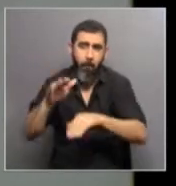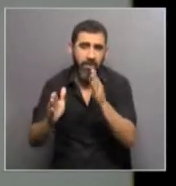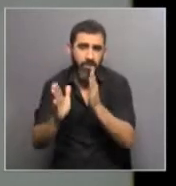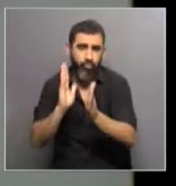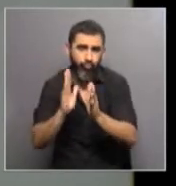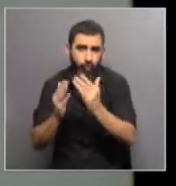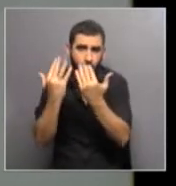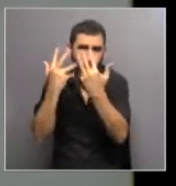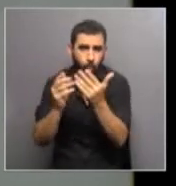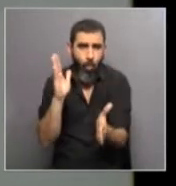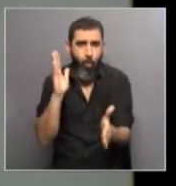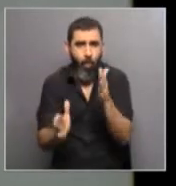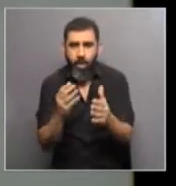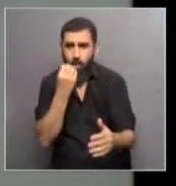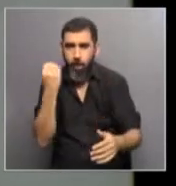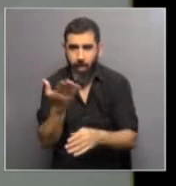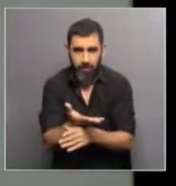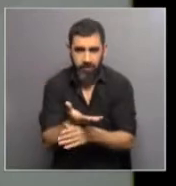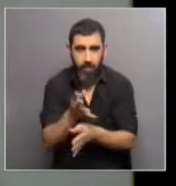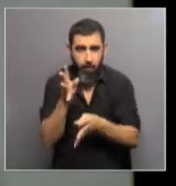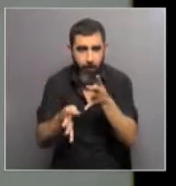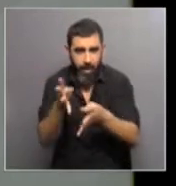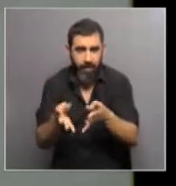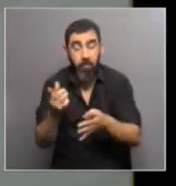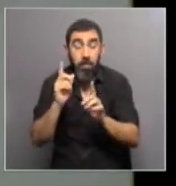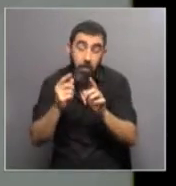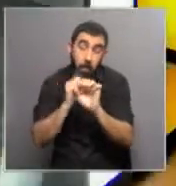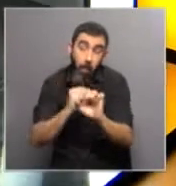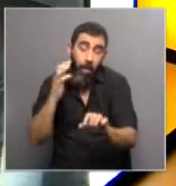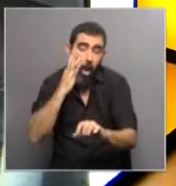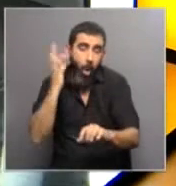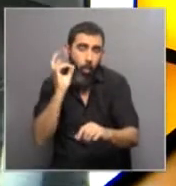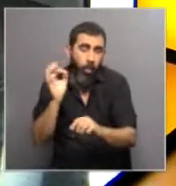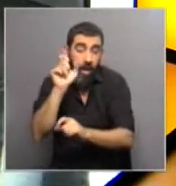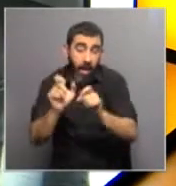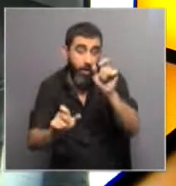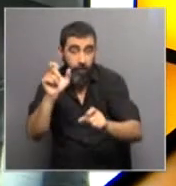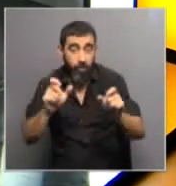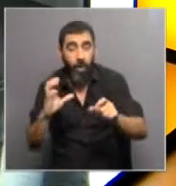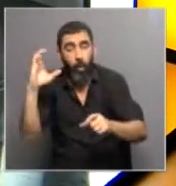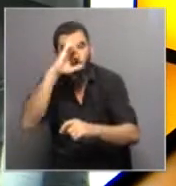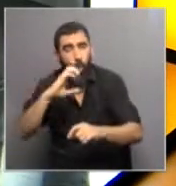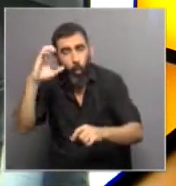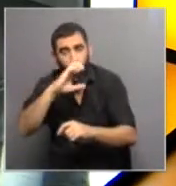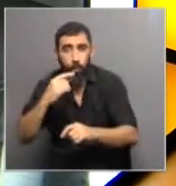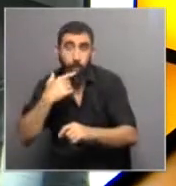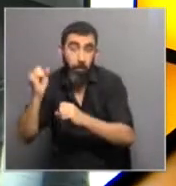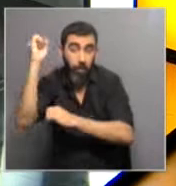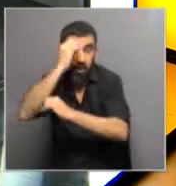automatizadas, pero a mí me parece ver también una oportunidad para seducir a mucha gente que puede tener curiosidades